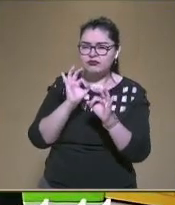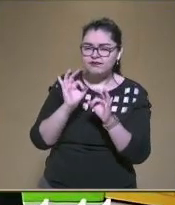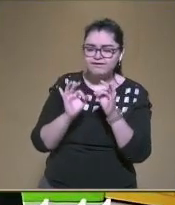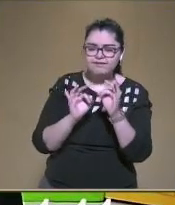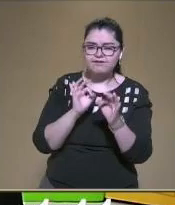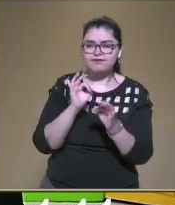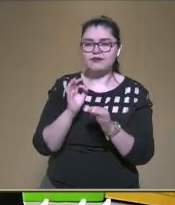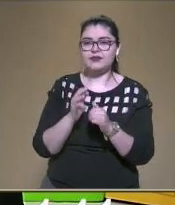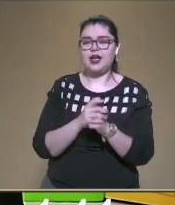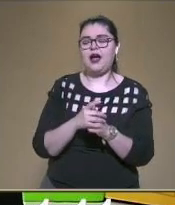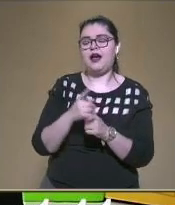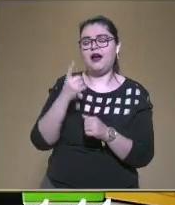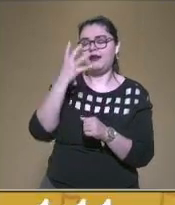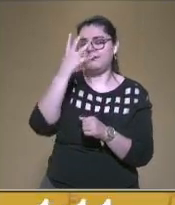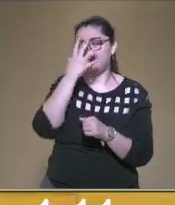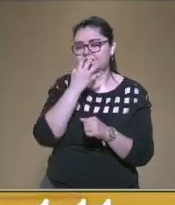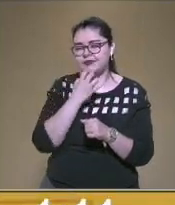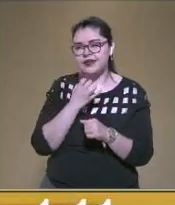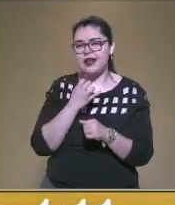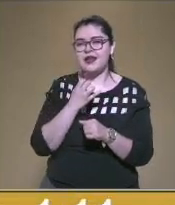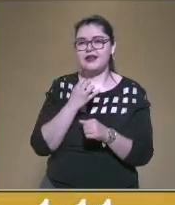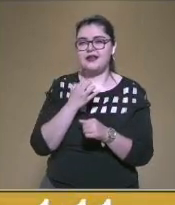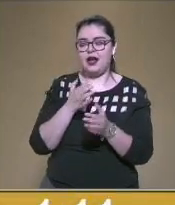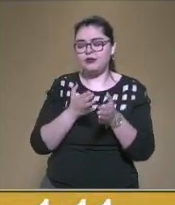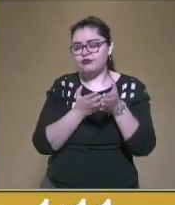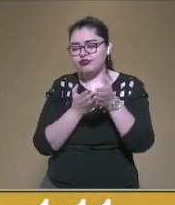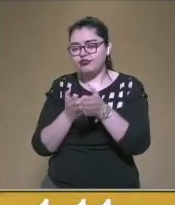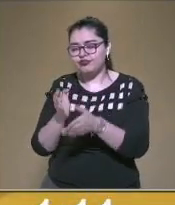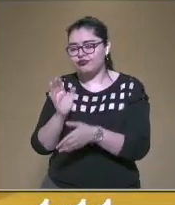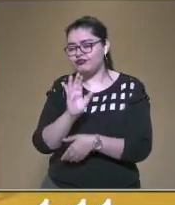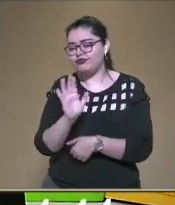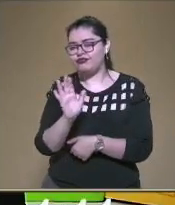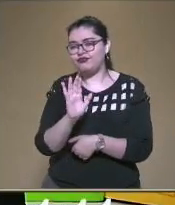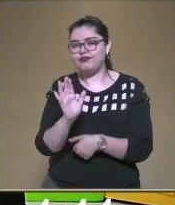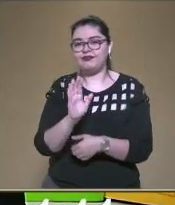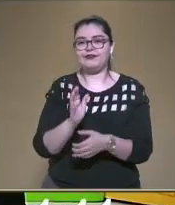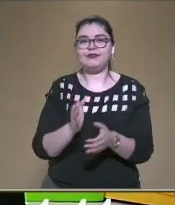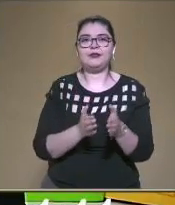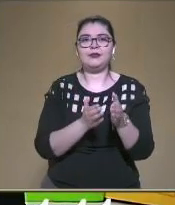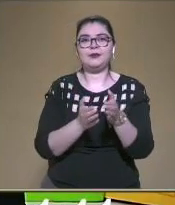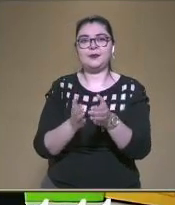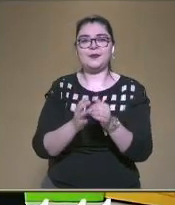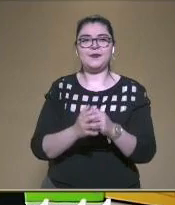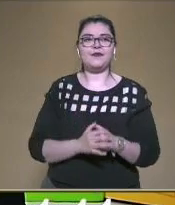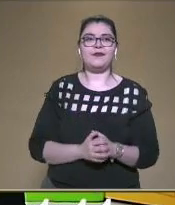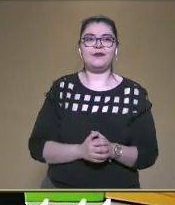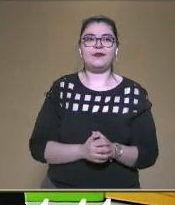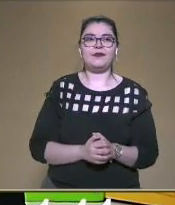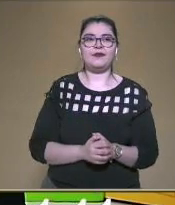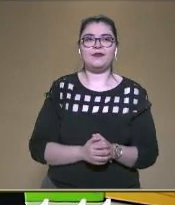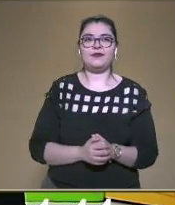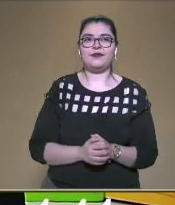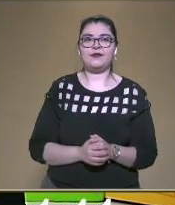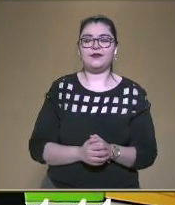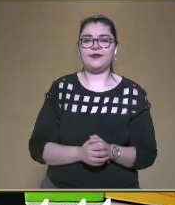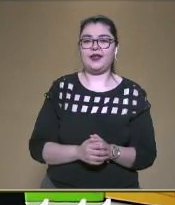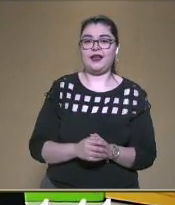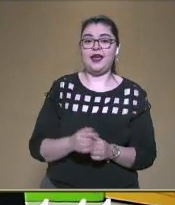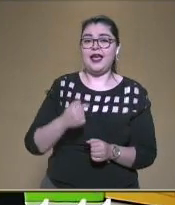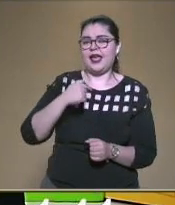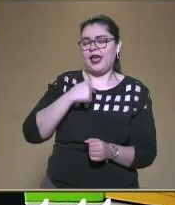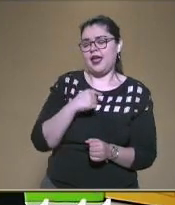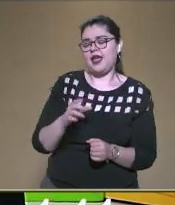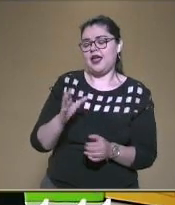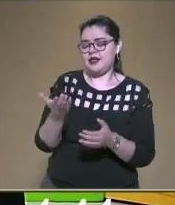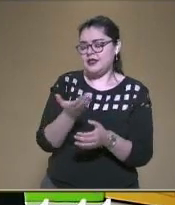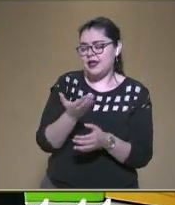de nostalgia. Nostalgia, porque estamos despidiendo a un barquito de papel que se hizo, pues, con mucho amor,